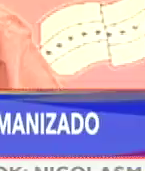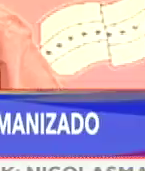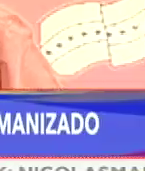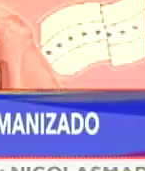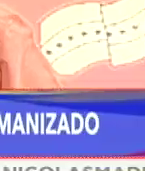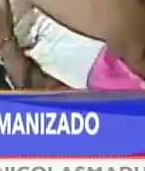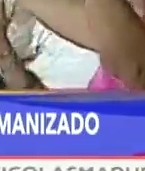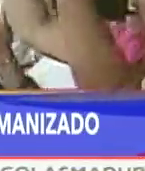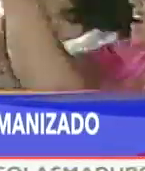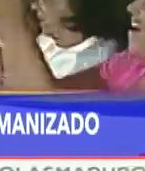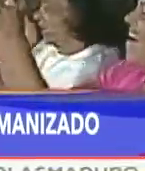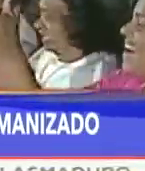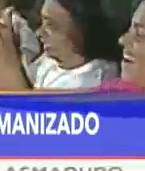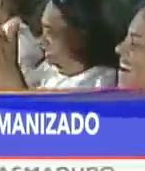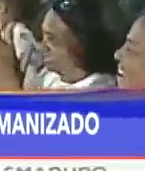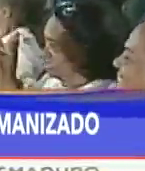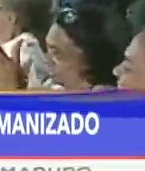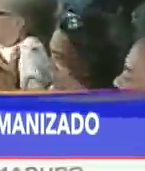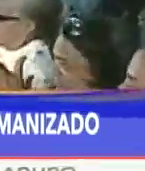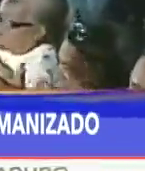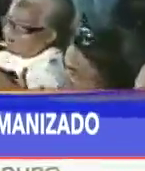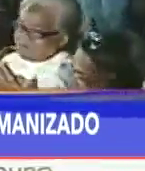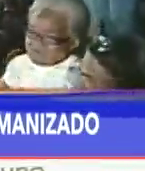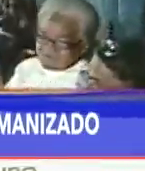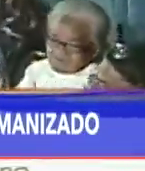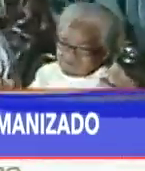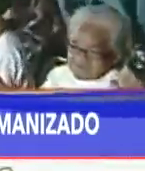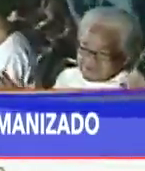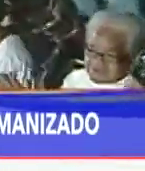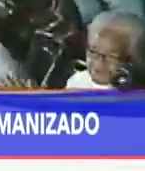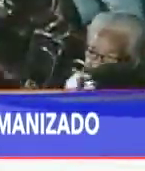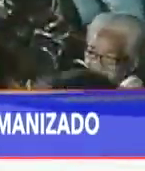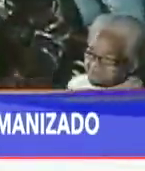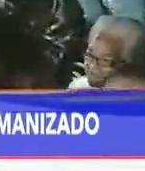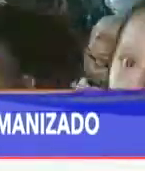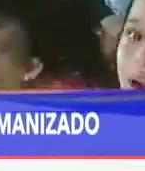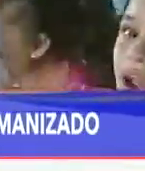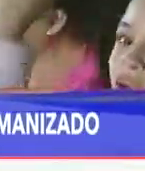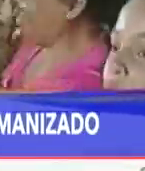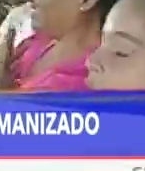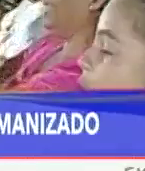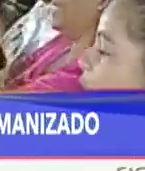televisión en este segundo aniversario de Parto Humanizado.